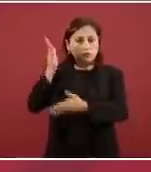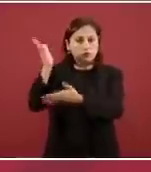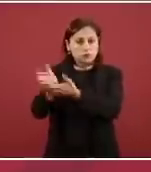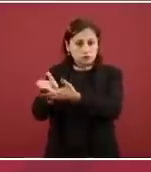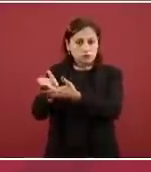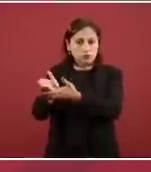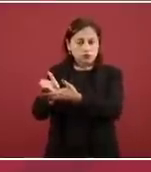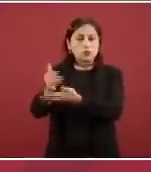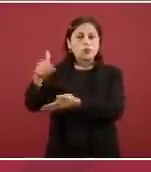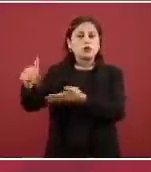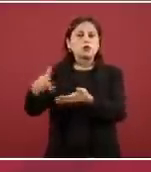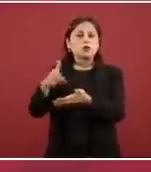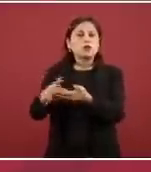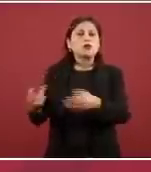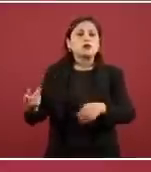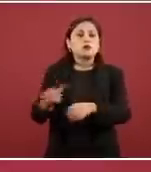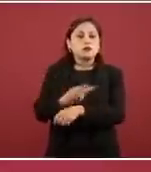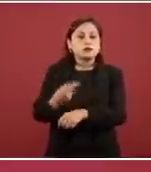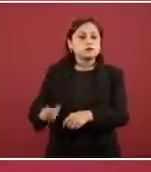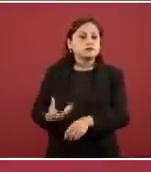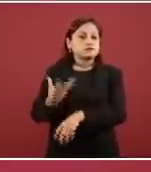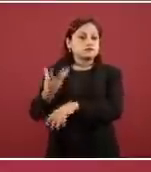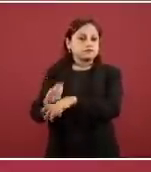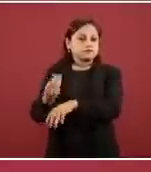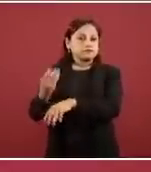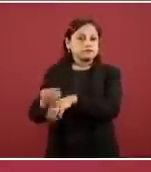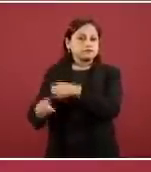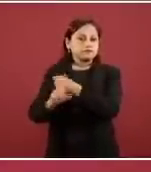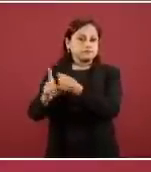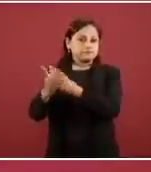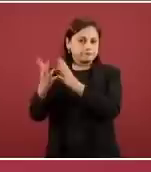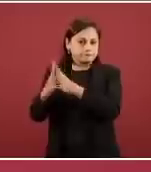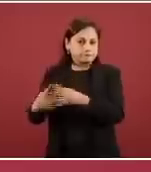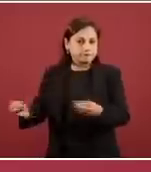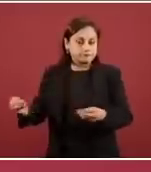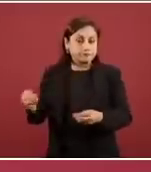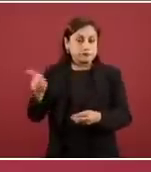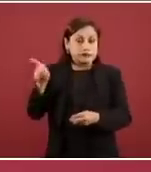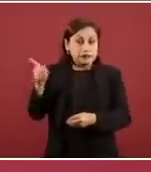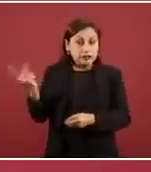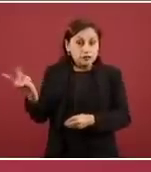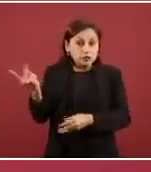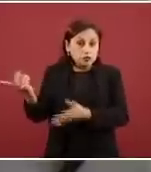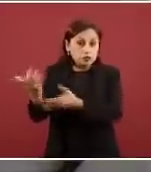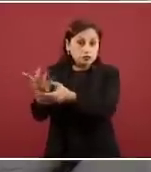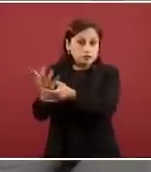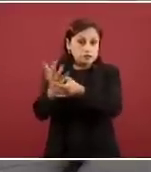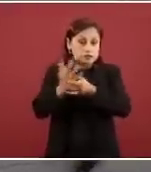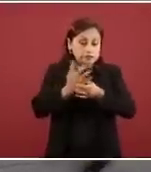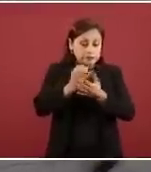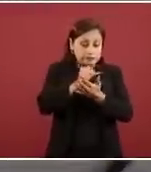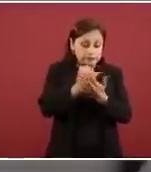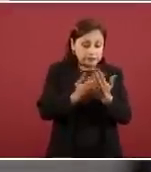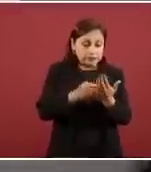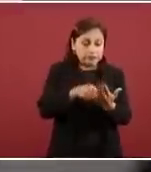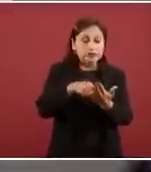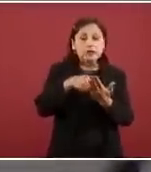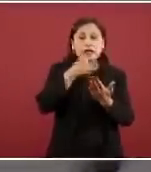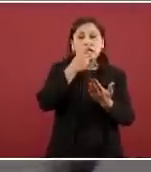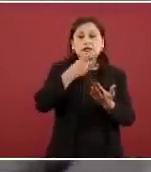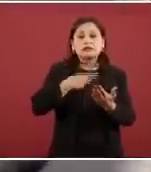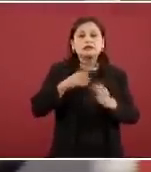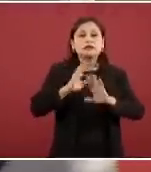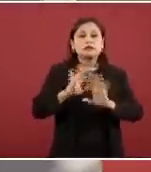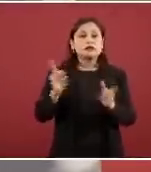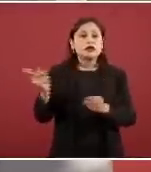al lugar de los hechos y que resolvieran, y el informe que me dieron es de que se había logrado la